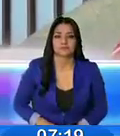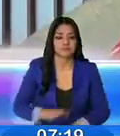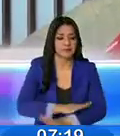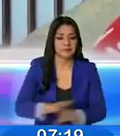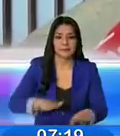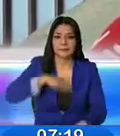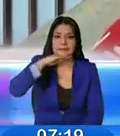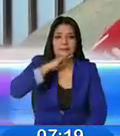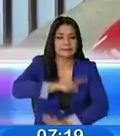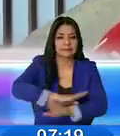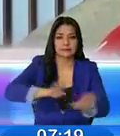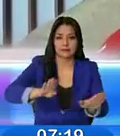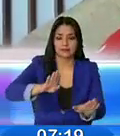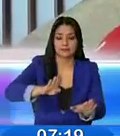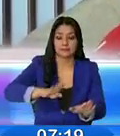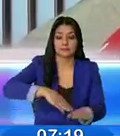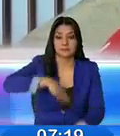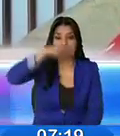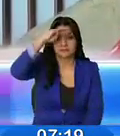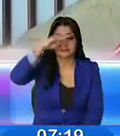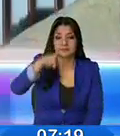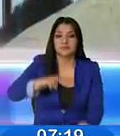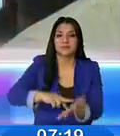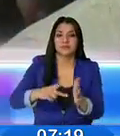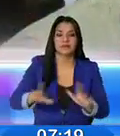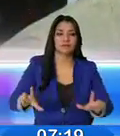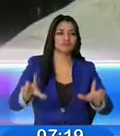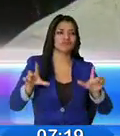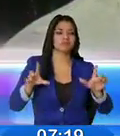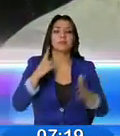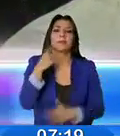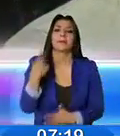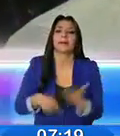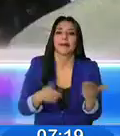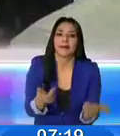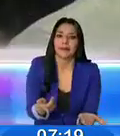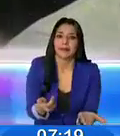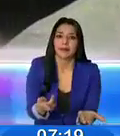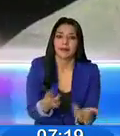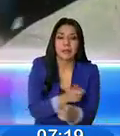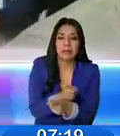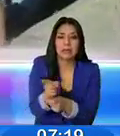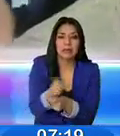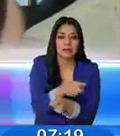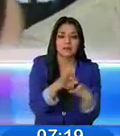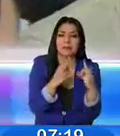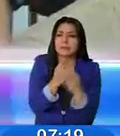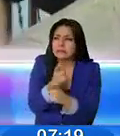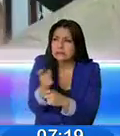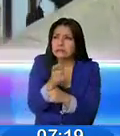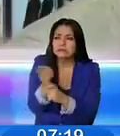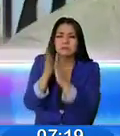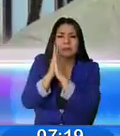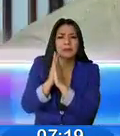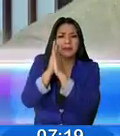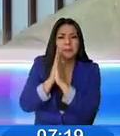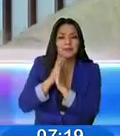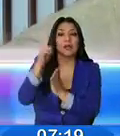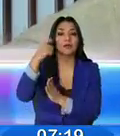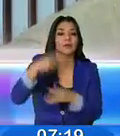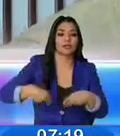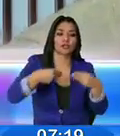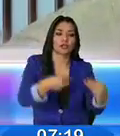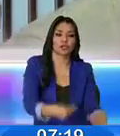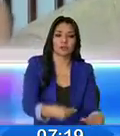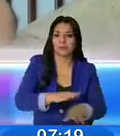para nosotros fue un show para quitarse una presión que existía al momento por parte del gobierno o